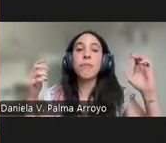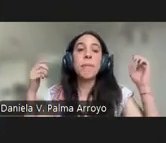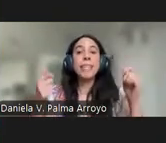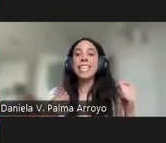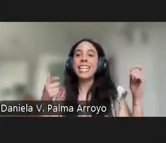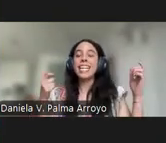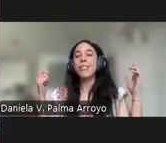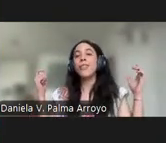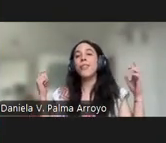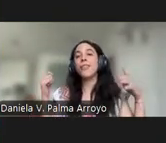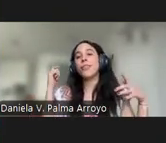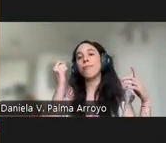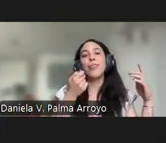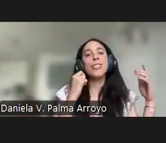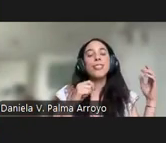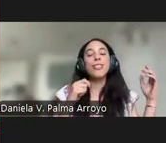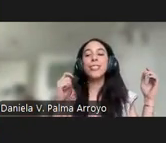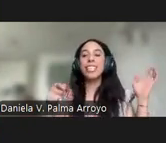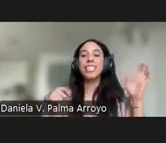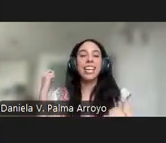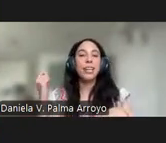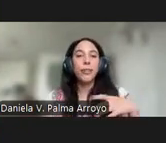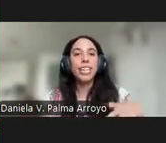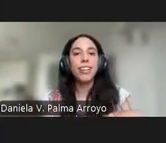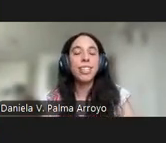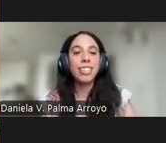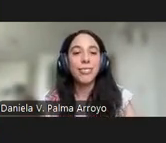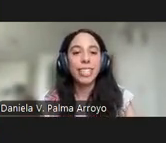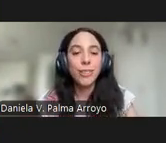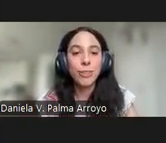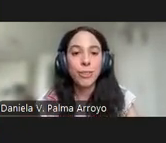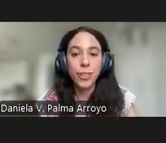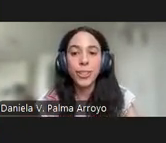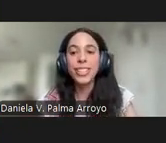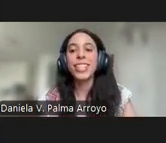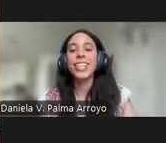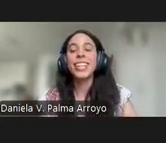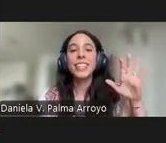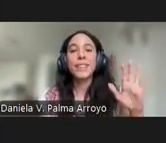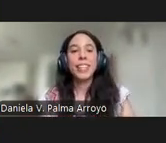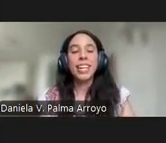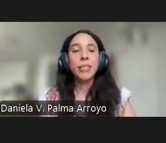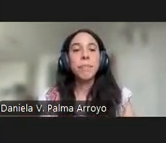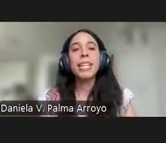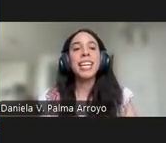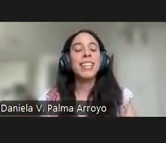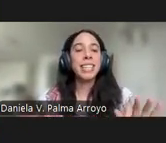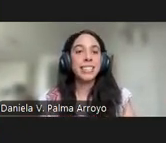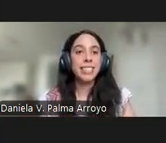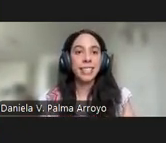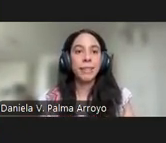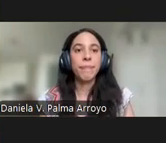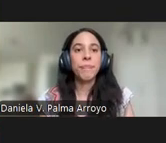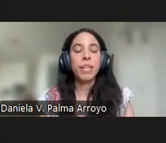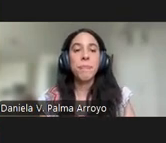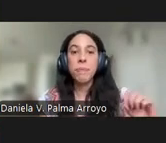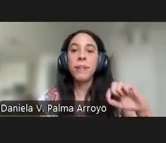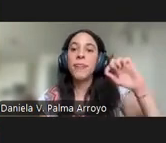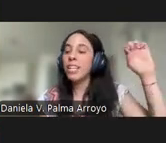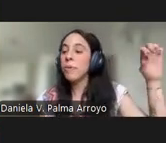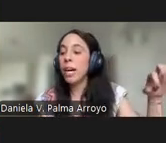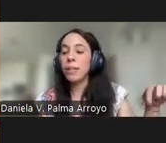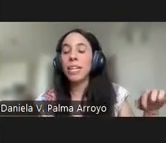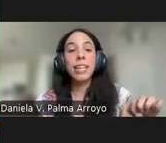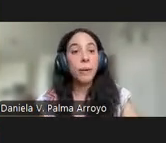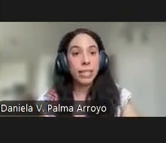para que le tomen pantallazo o foto si se quedaron colgados en alguna instrucción. Listo para quien lo necesite.